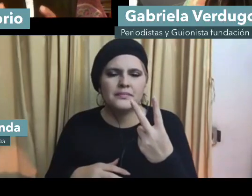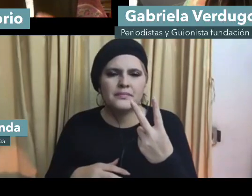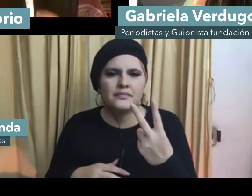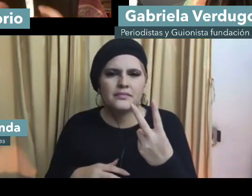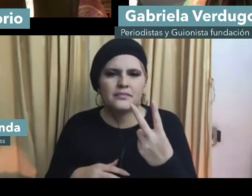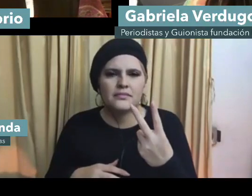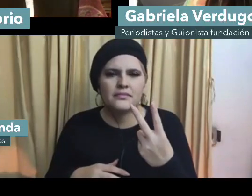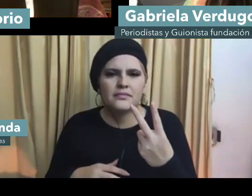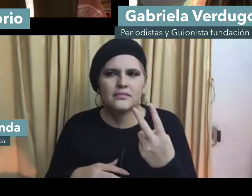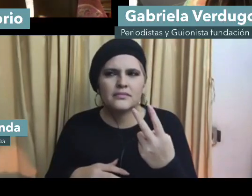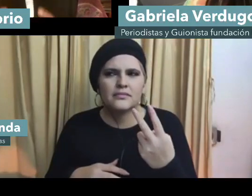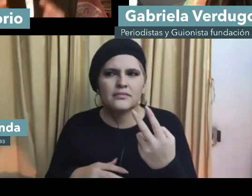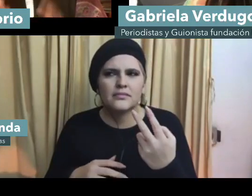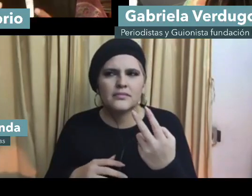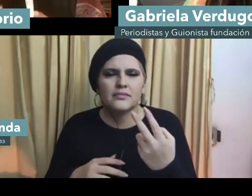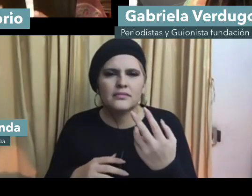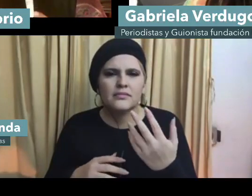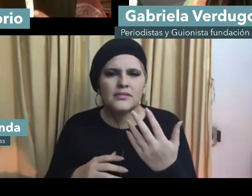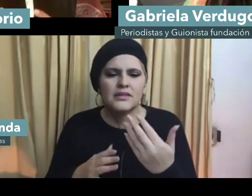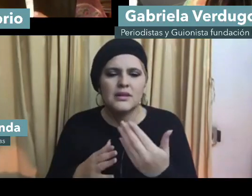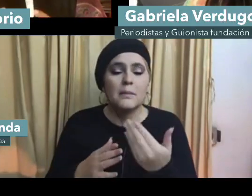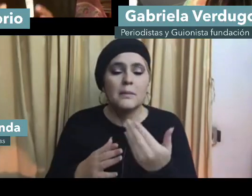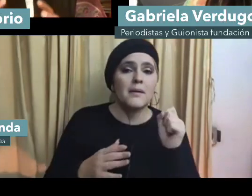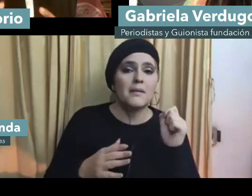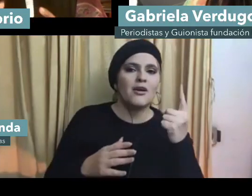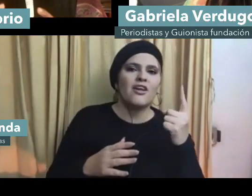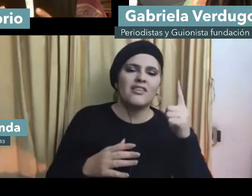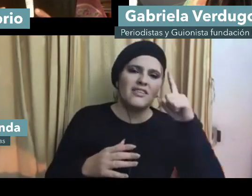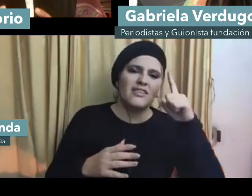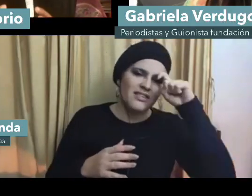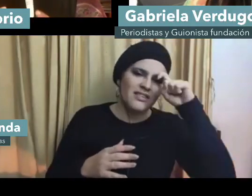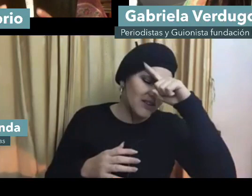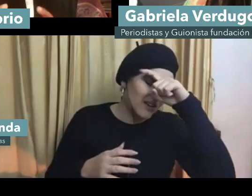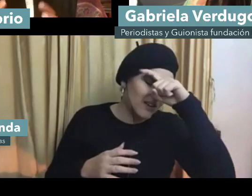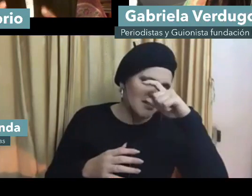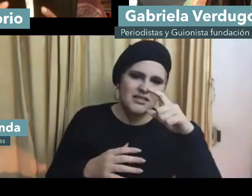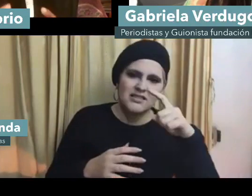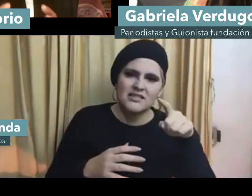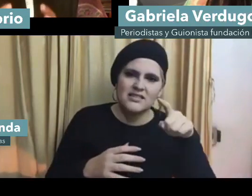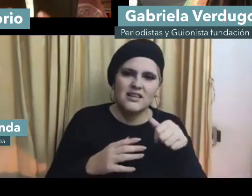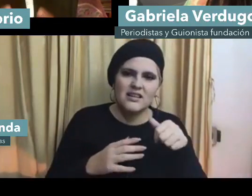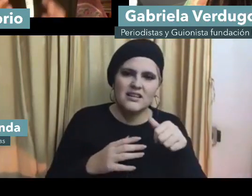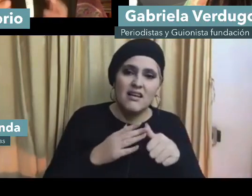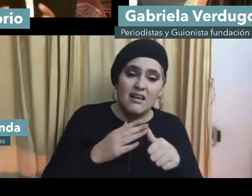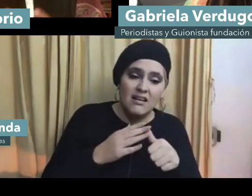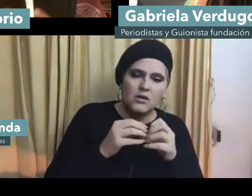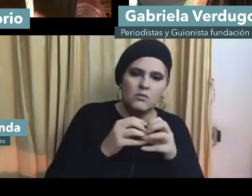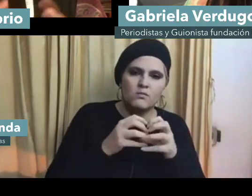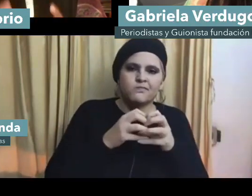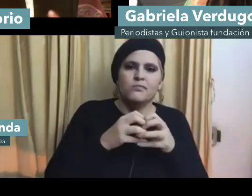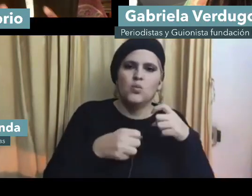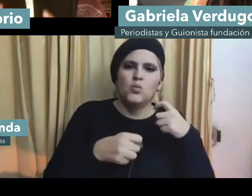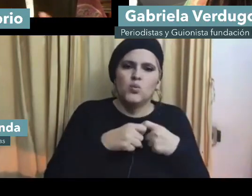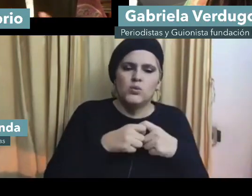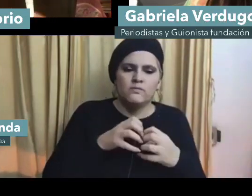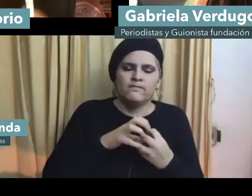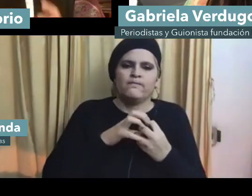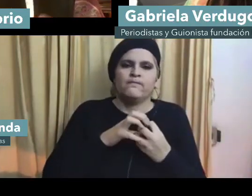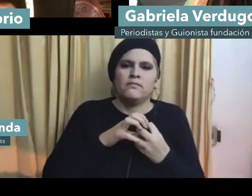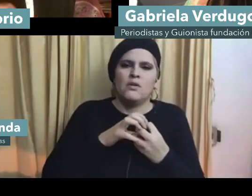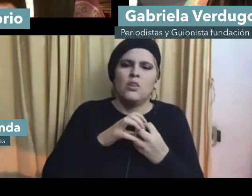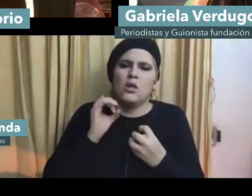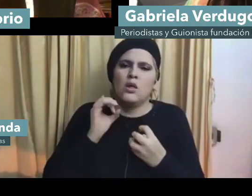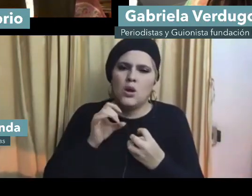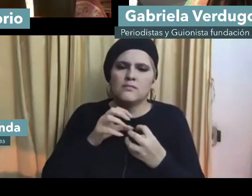digamos, una mala digestión, se forma un bolo duro, el niño intenta hacer, o el joven le intenta hacer, le duele, retiene, no hace, y eso